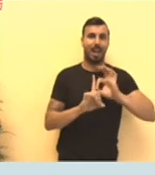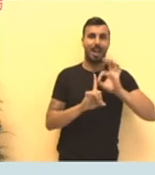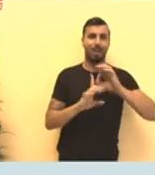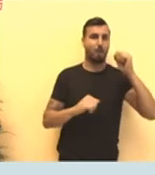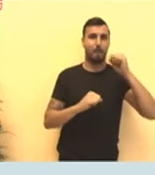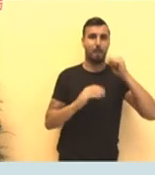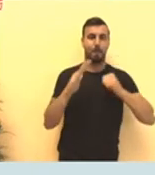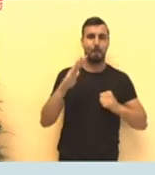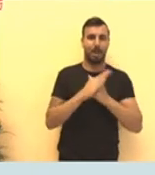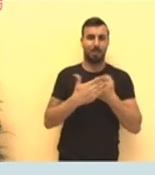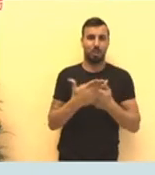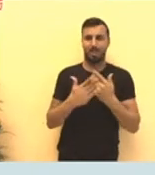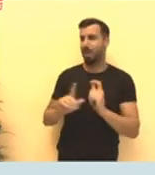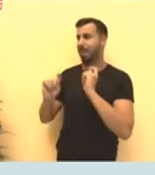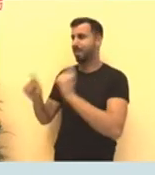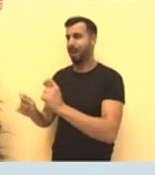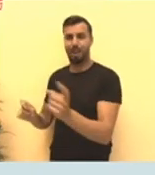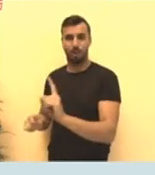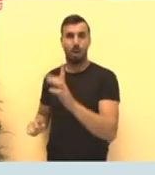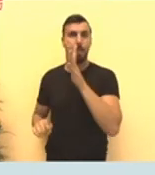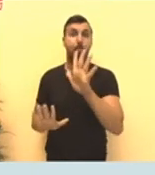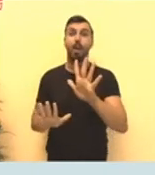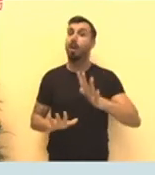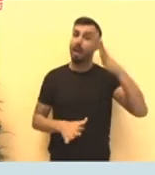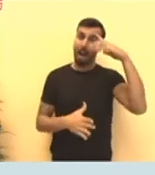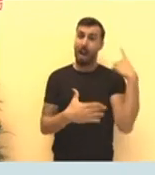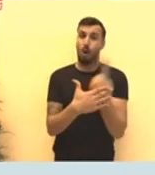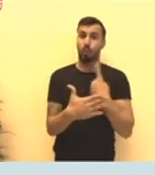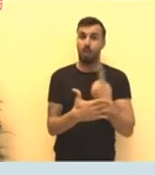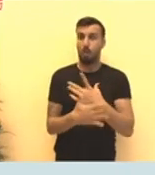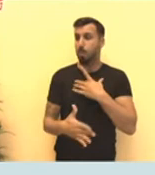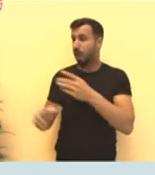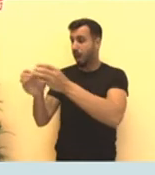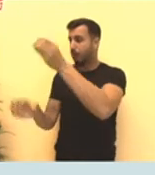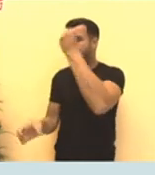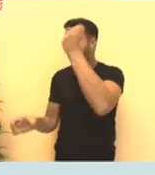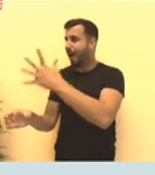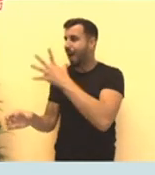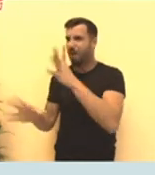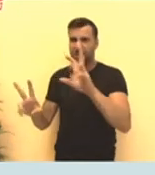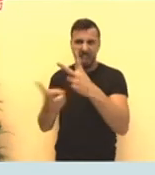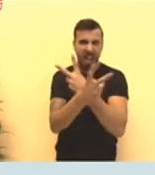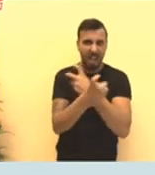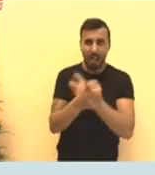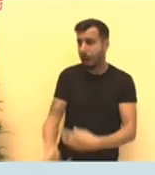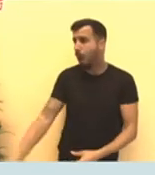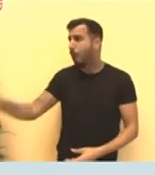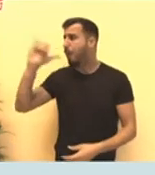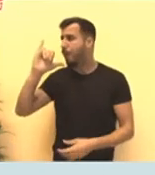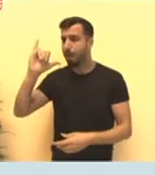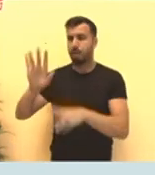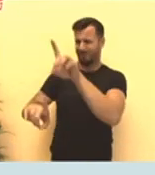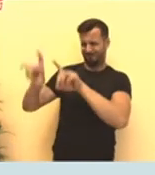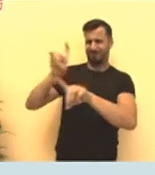sabe si se está bebiendo un vaso de agua o una botella de lejía, con lo cual esto es un disparate. ¿Me lo pasaste? Vuelva al